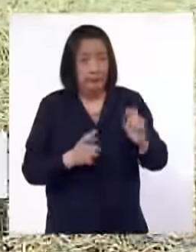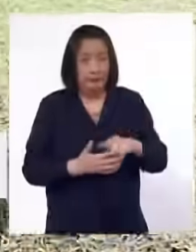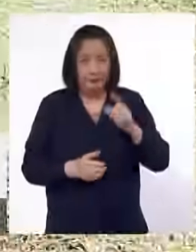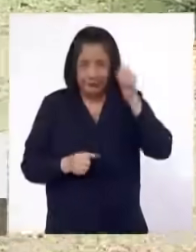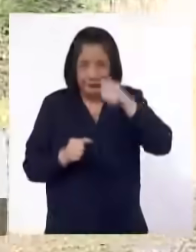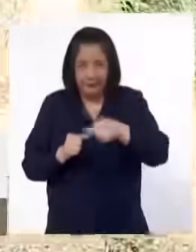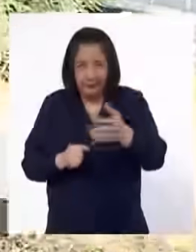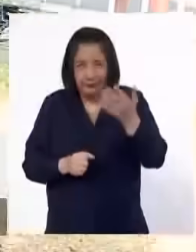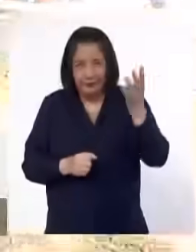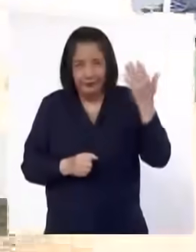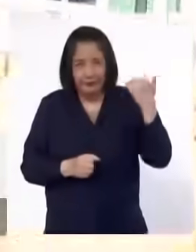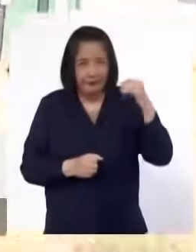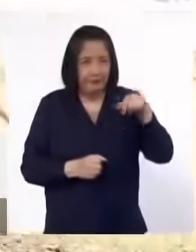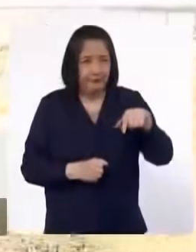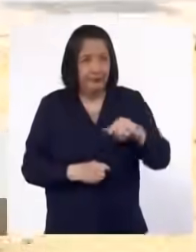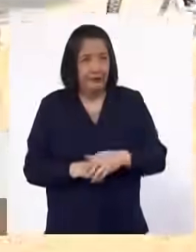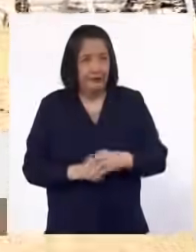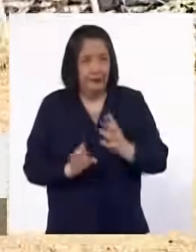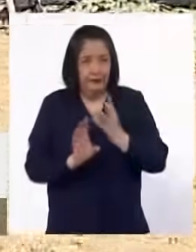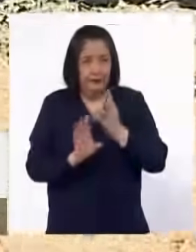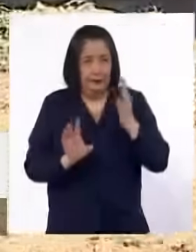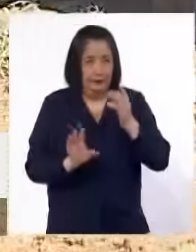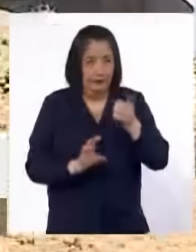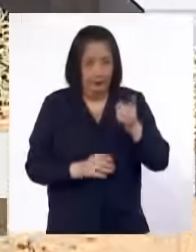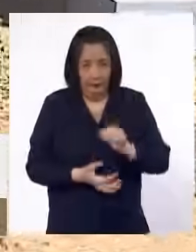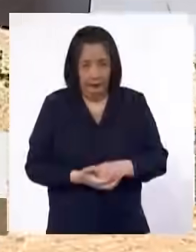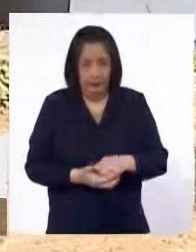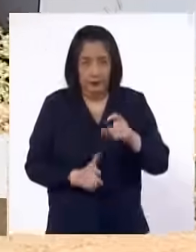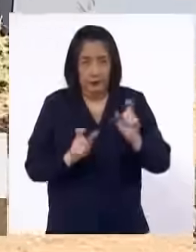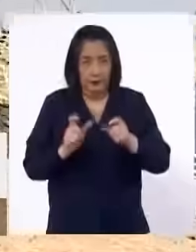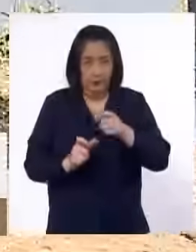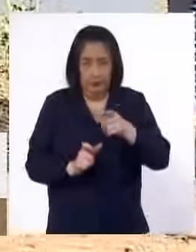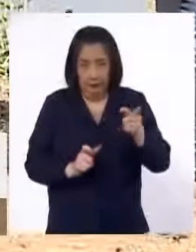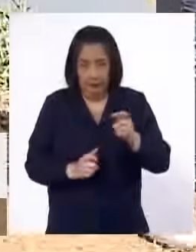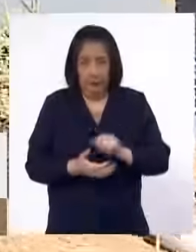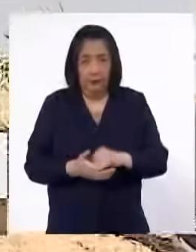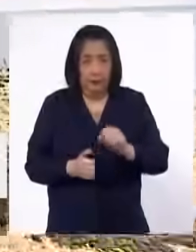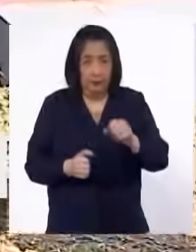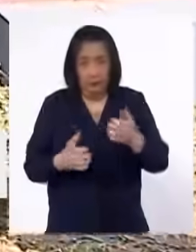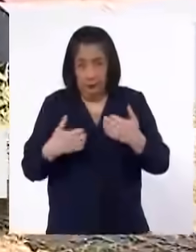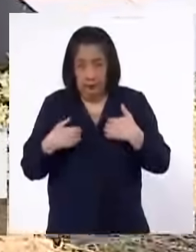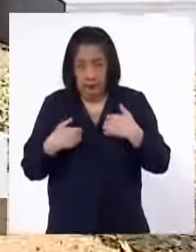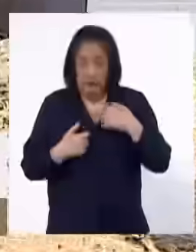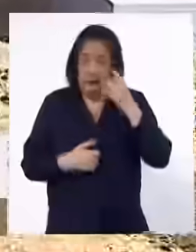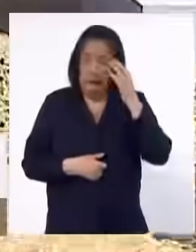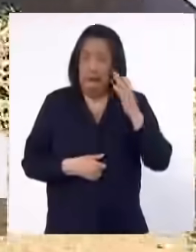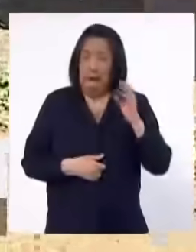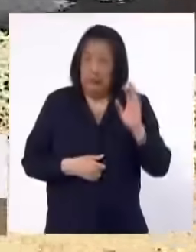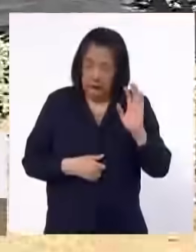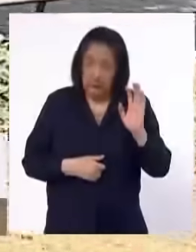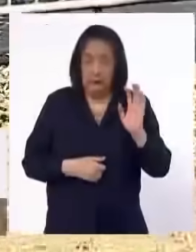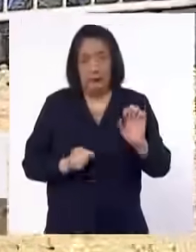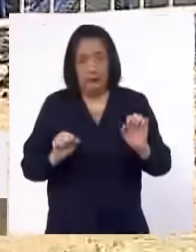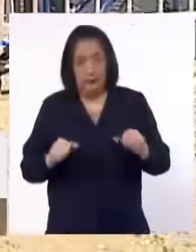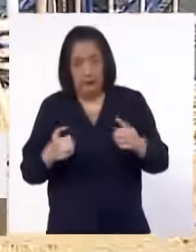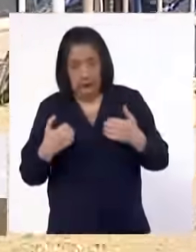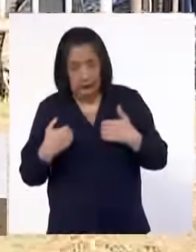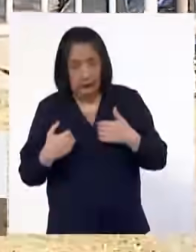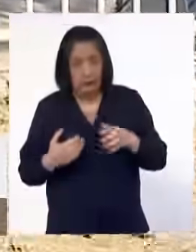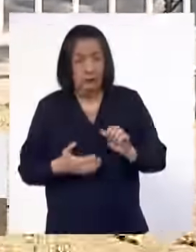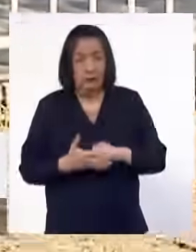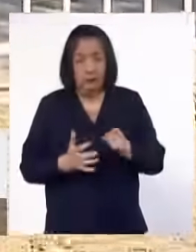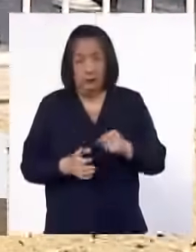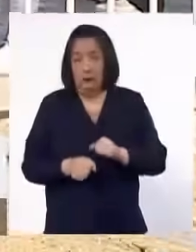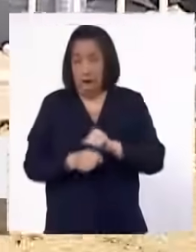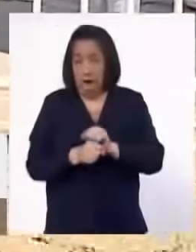vivía antes, esta fila de personas, así que si es que usted tiene sospechas de tener